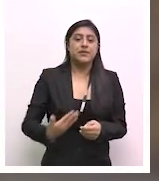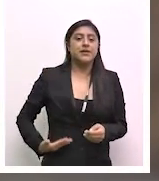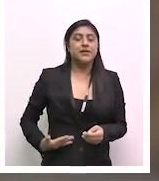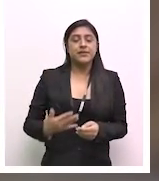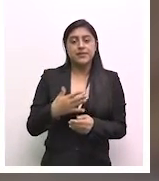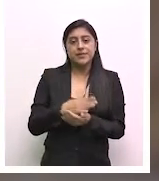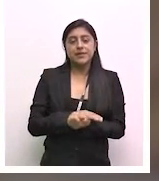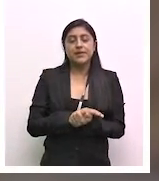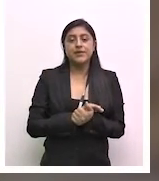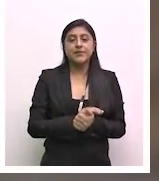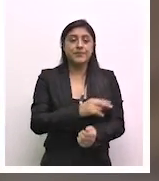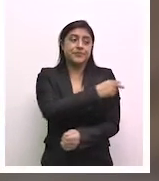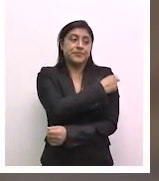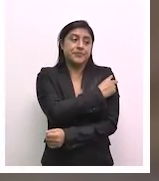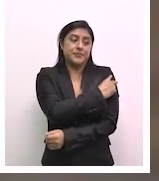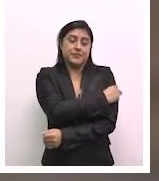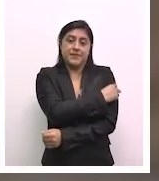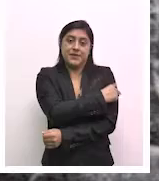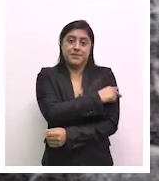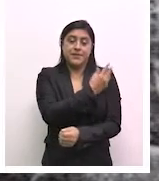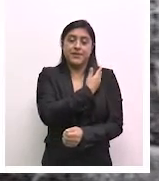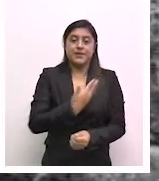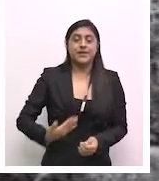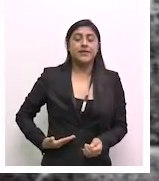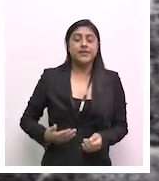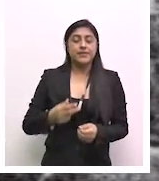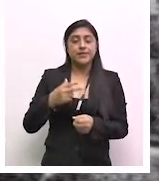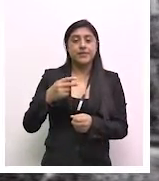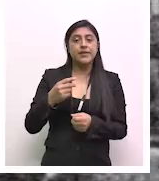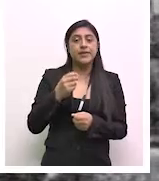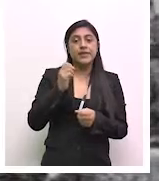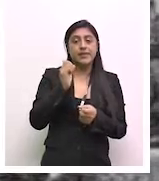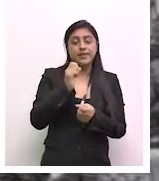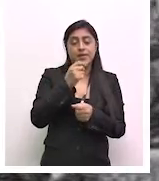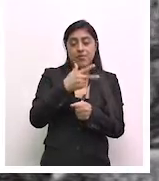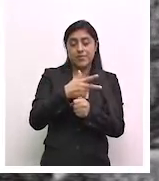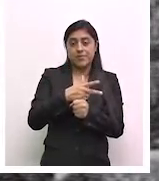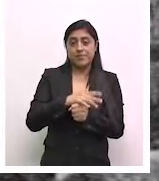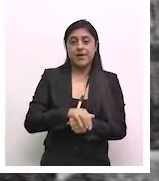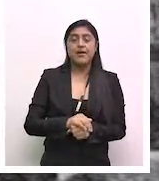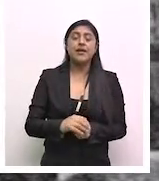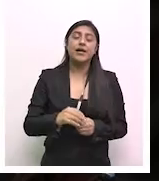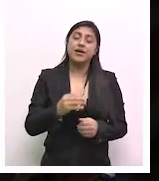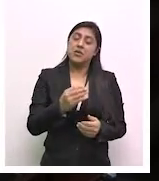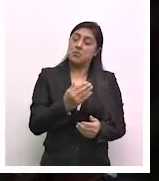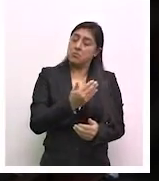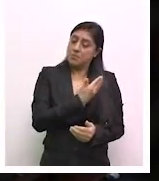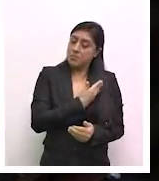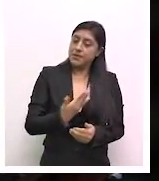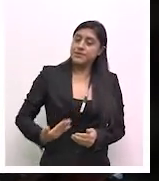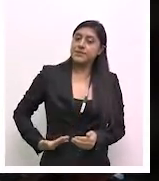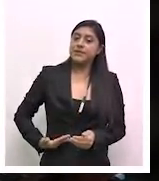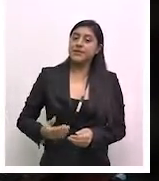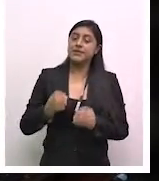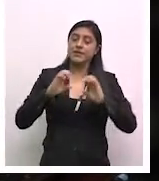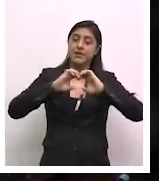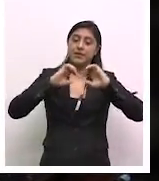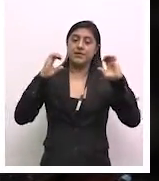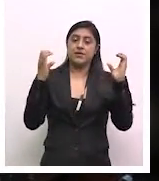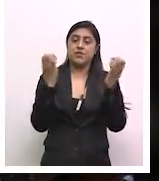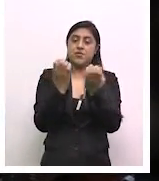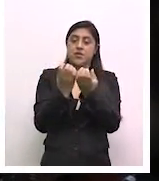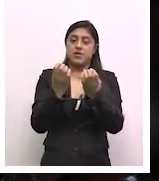fue vicepresidente de la Nación durante el mandato del doctor Juan José Arévalo, así como presidente del Congreso.